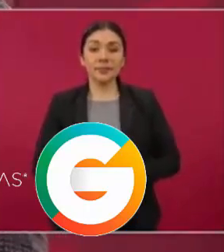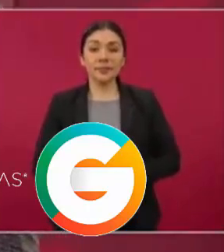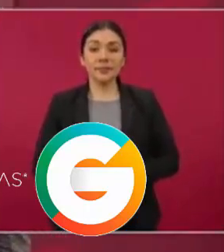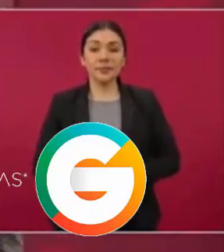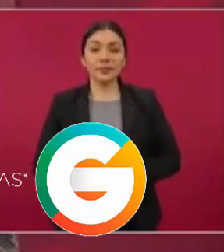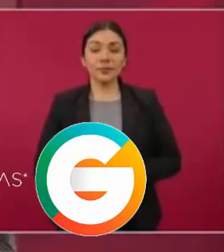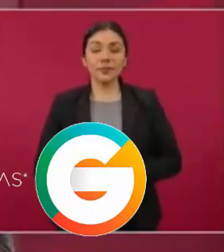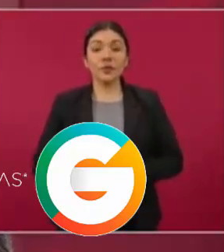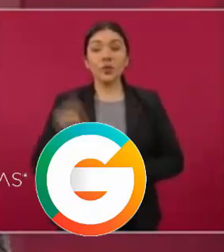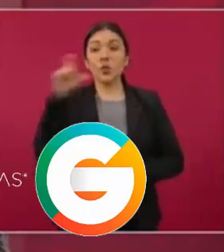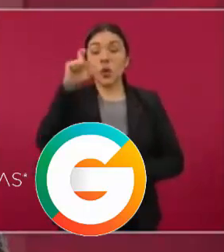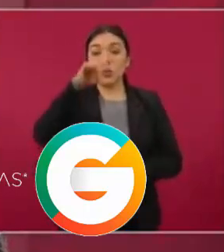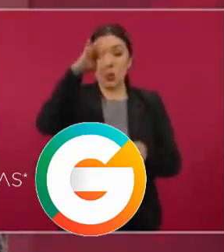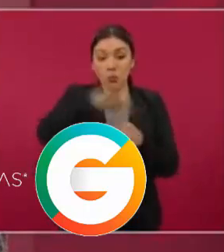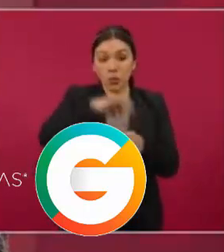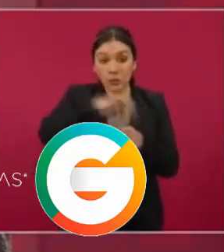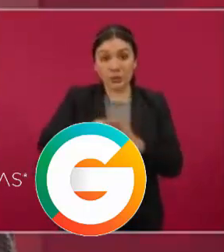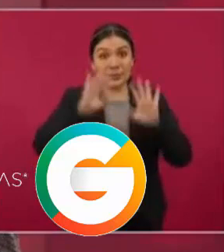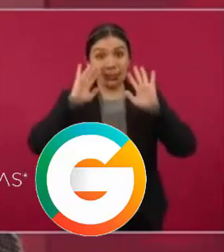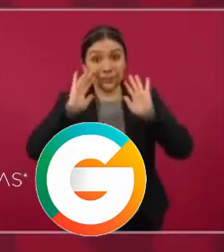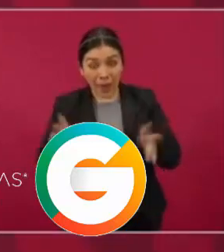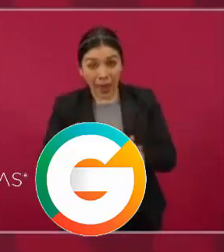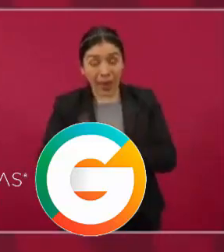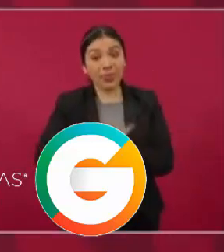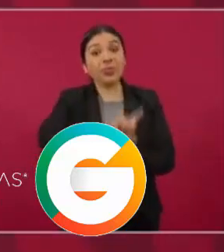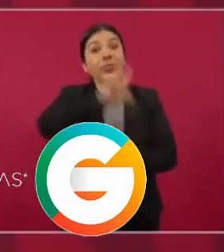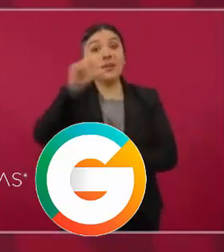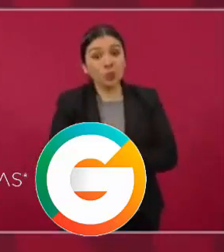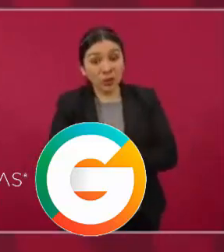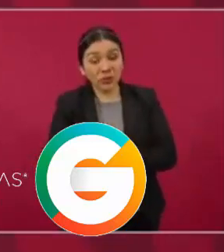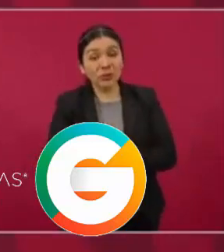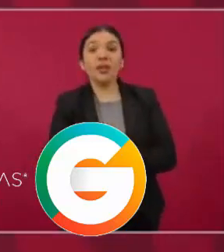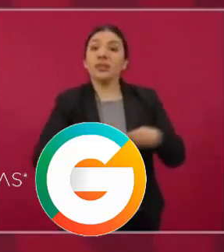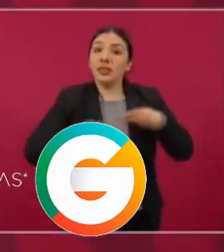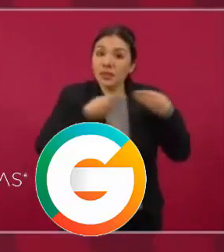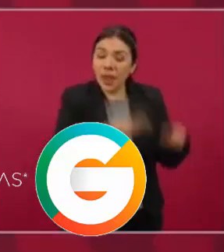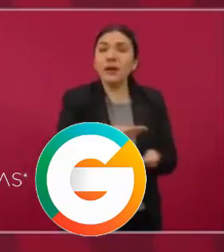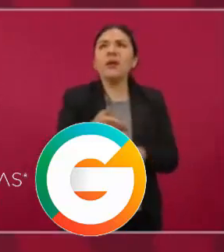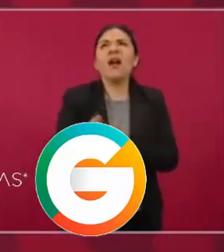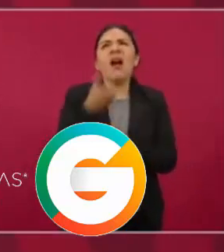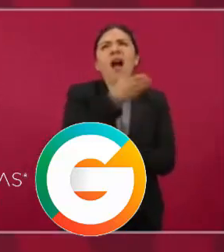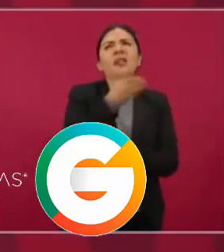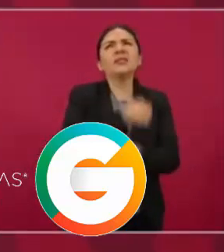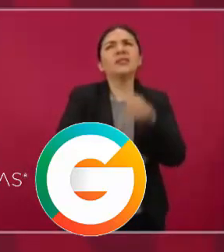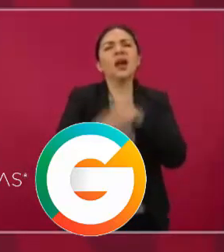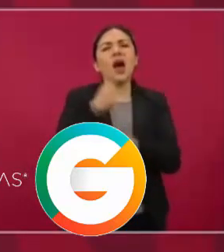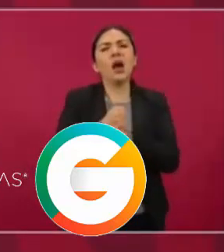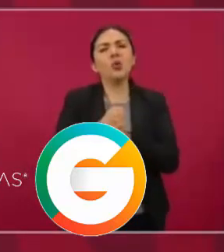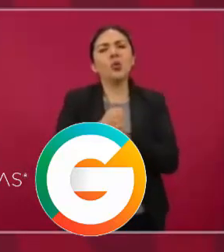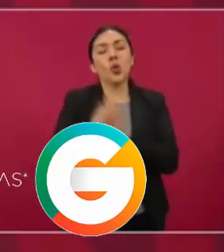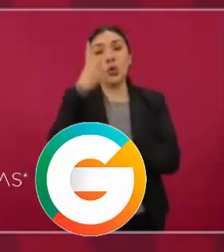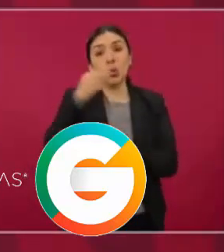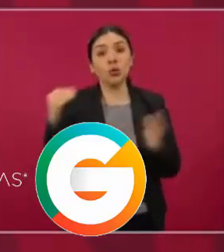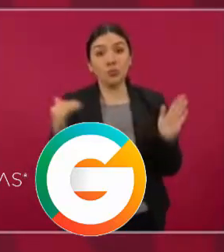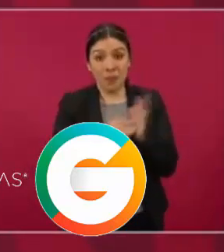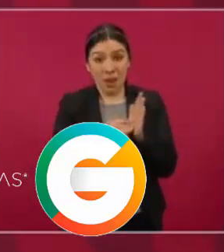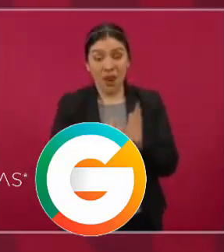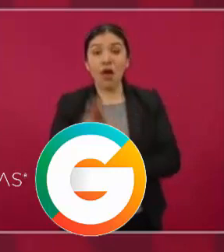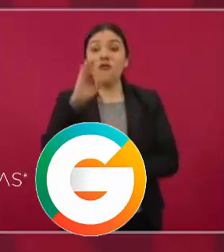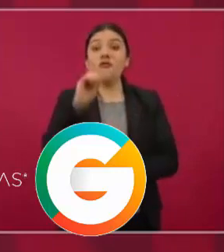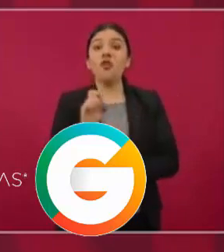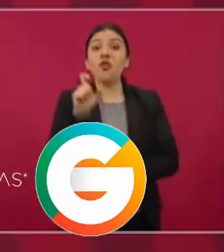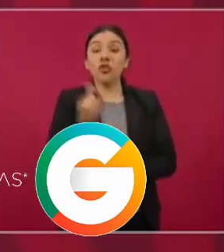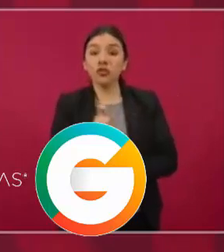la elección del 2006, antes en el 2000, Fox se le había